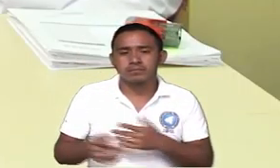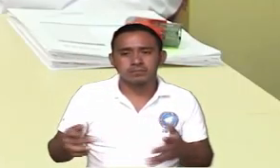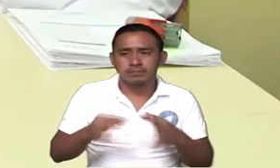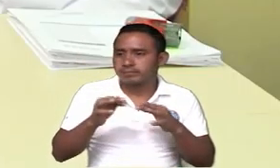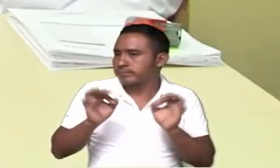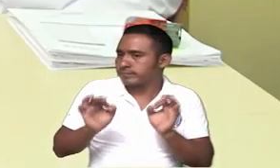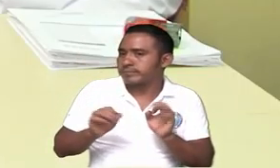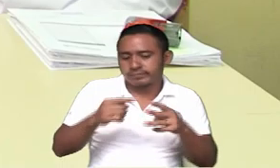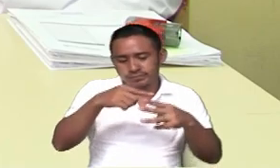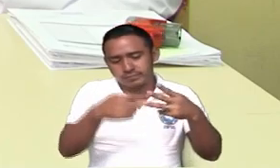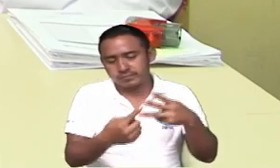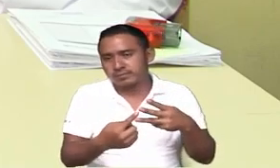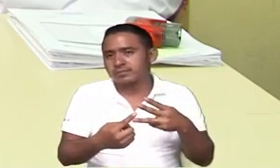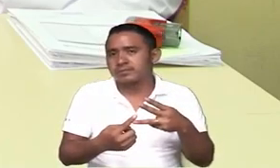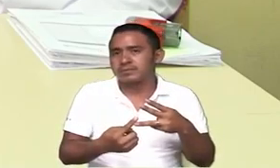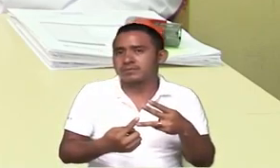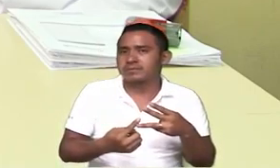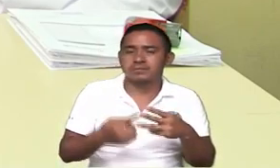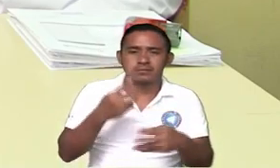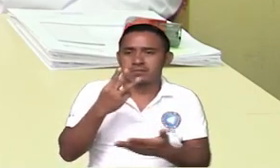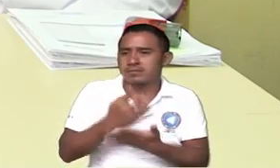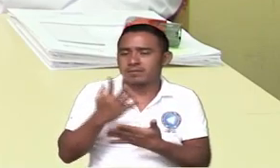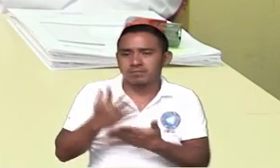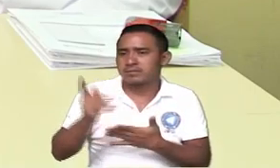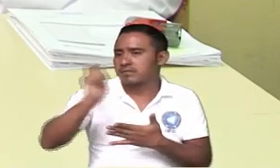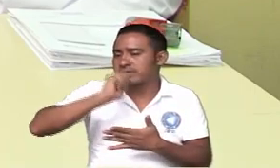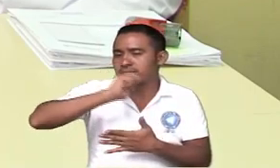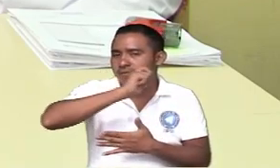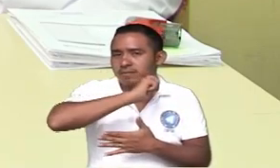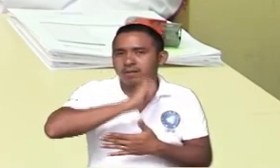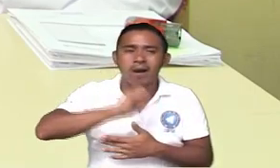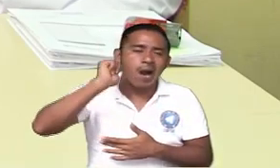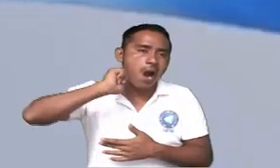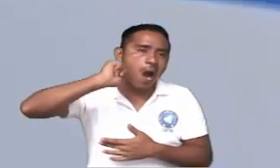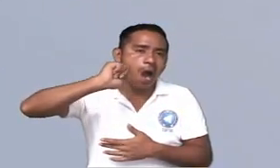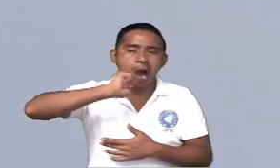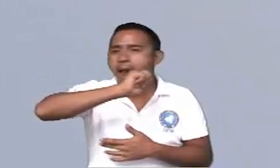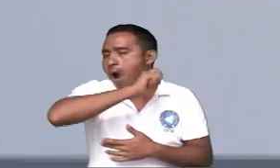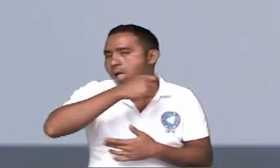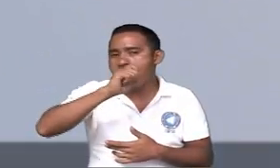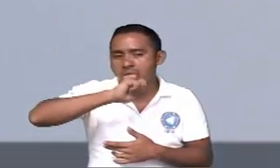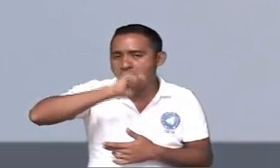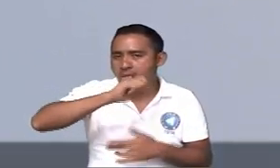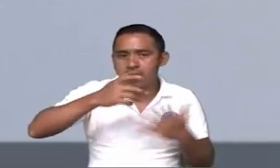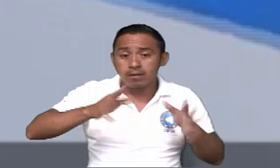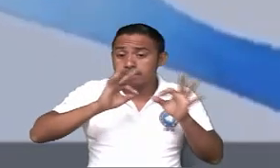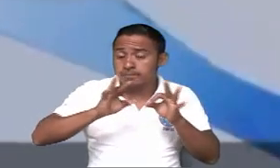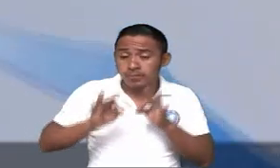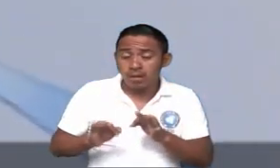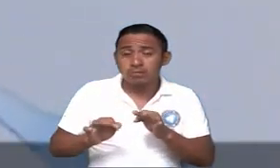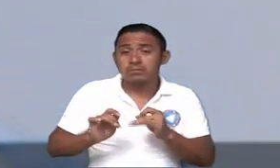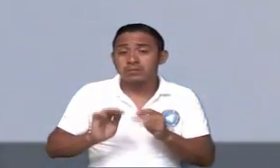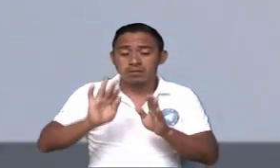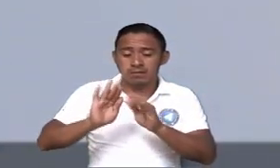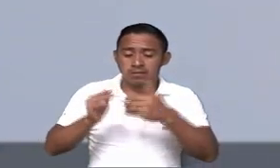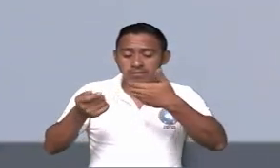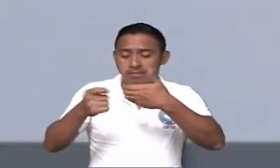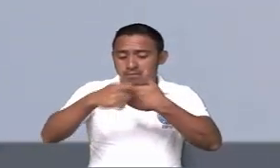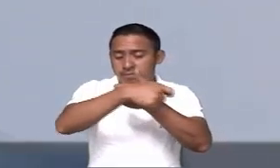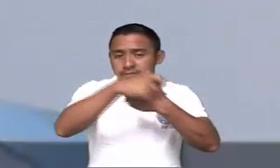obviamente, de frente y por detrás. Es decir, introducir el cepillo y lavar por la parte de atrás de los